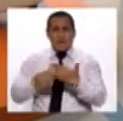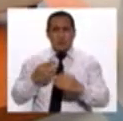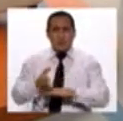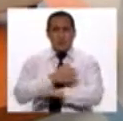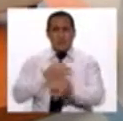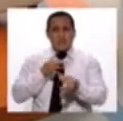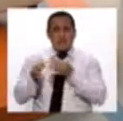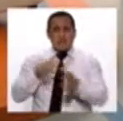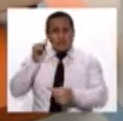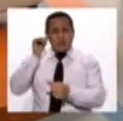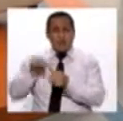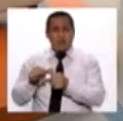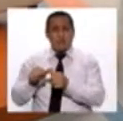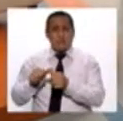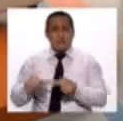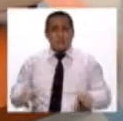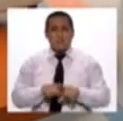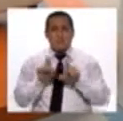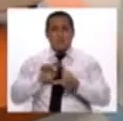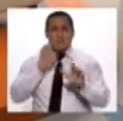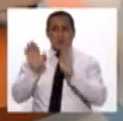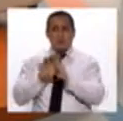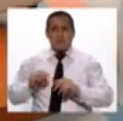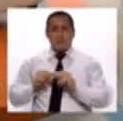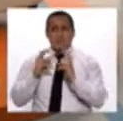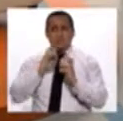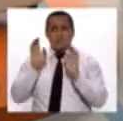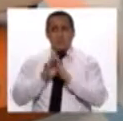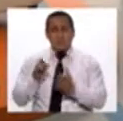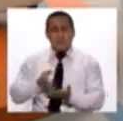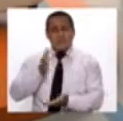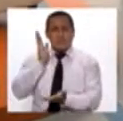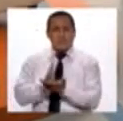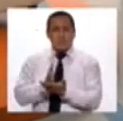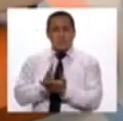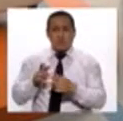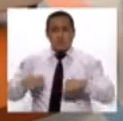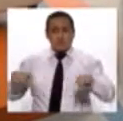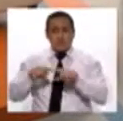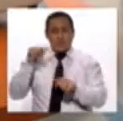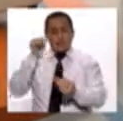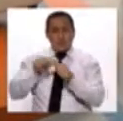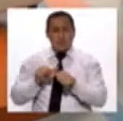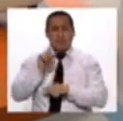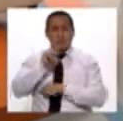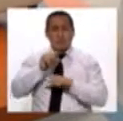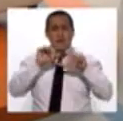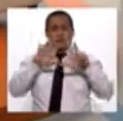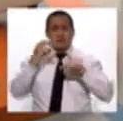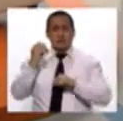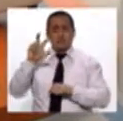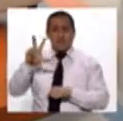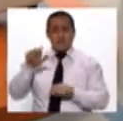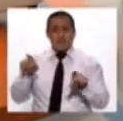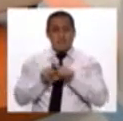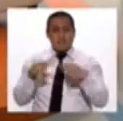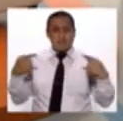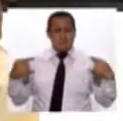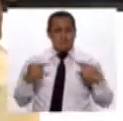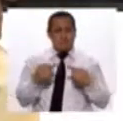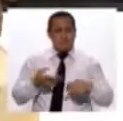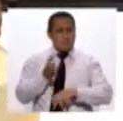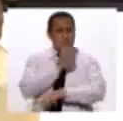usted nos lo recuerda. Así es. Y en el caso, por ejemplo, de esta sentencia que usted la ha recordado de 1803 de Marbury versus